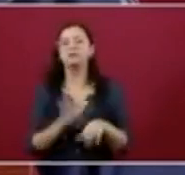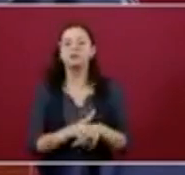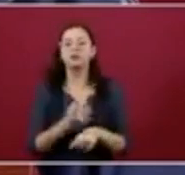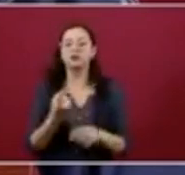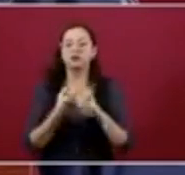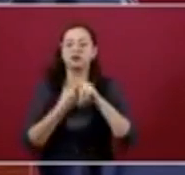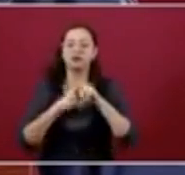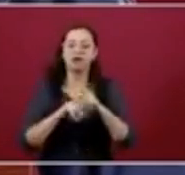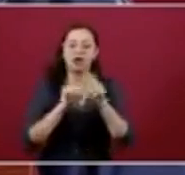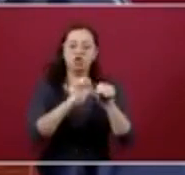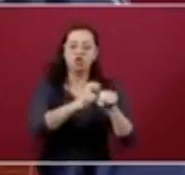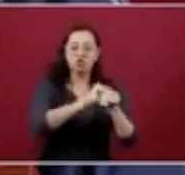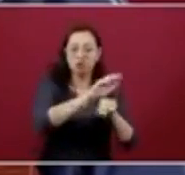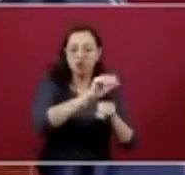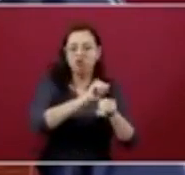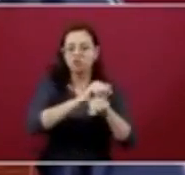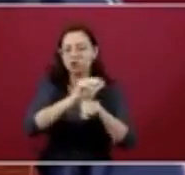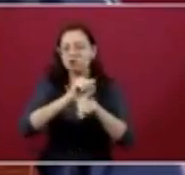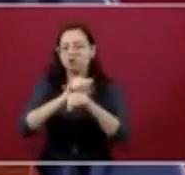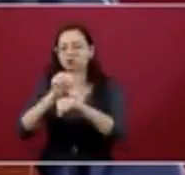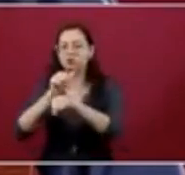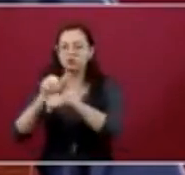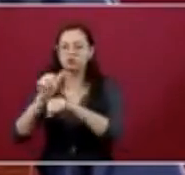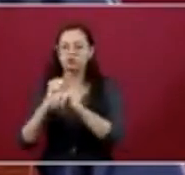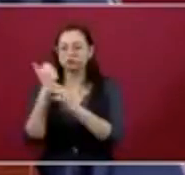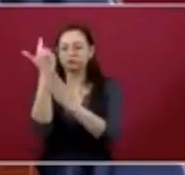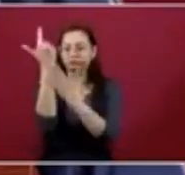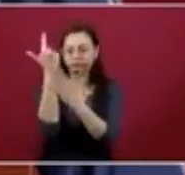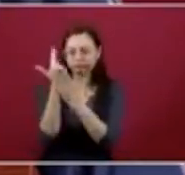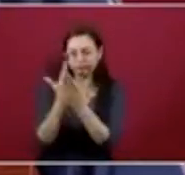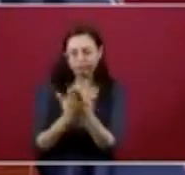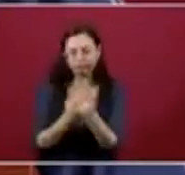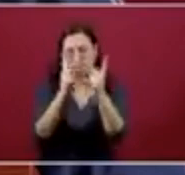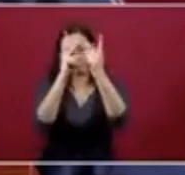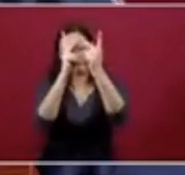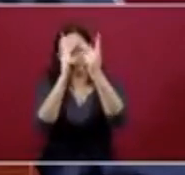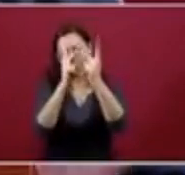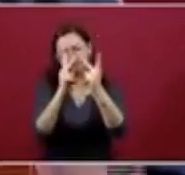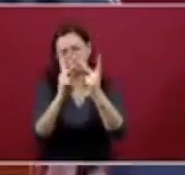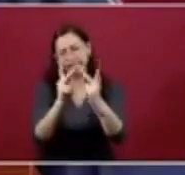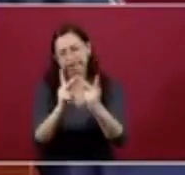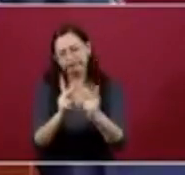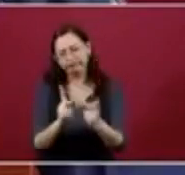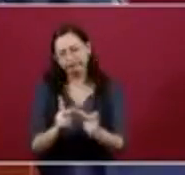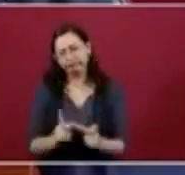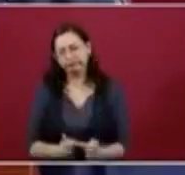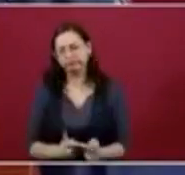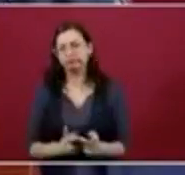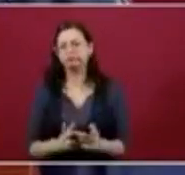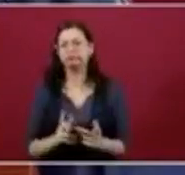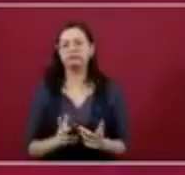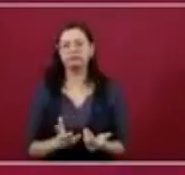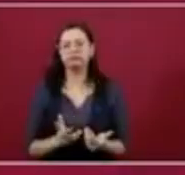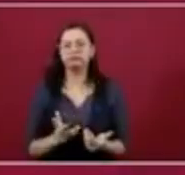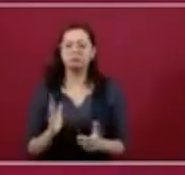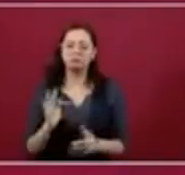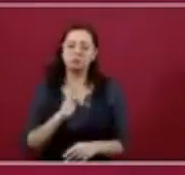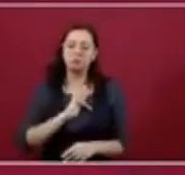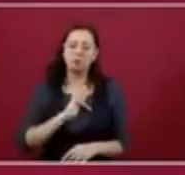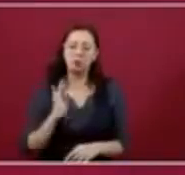está de acuerdo a un inventario que se había hecho de una parte de esta documentación, sí podremos